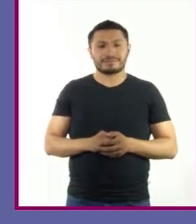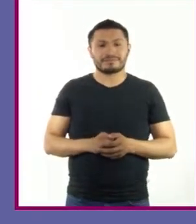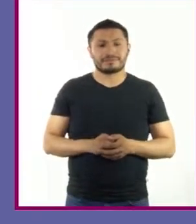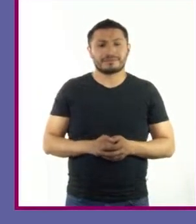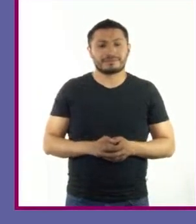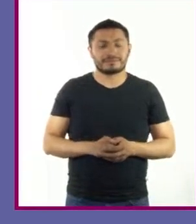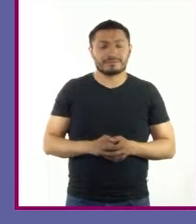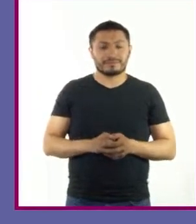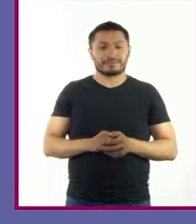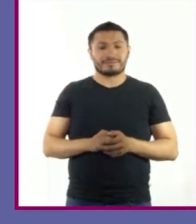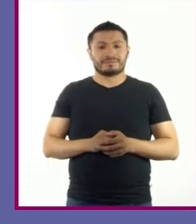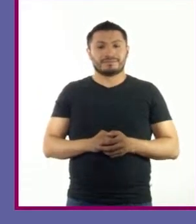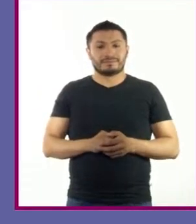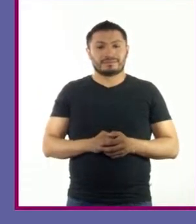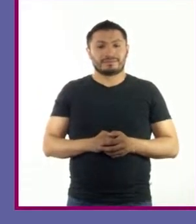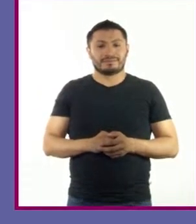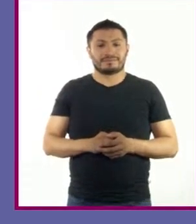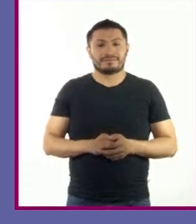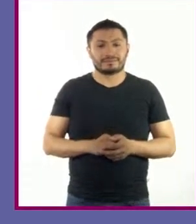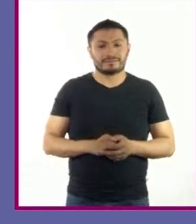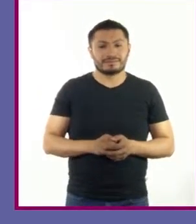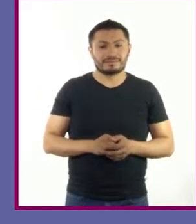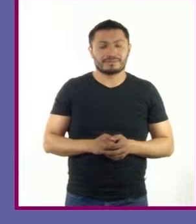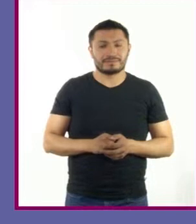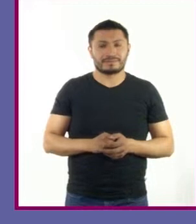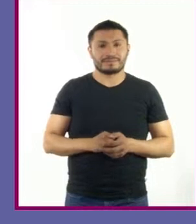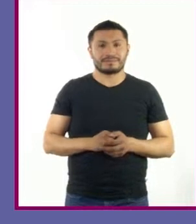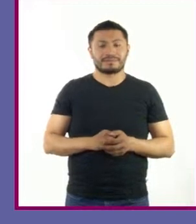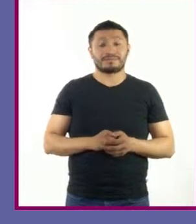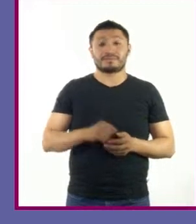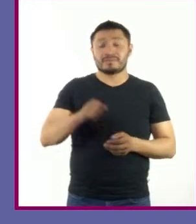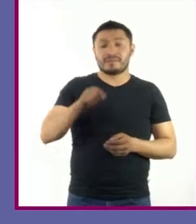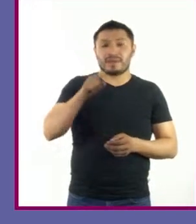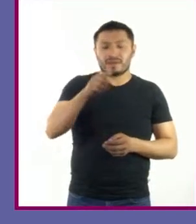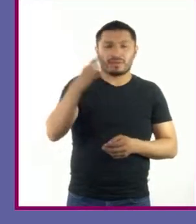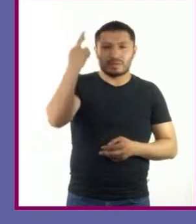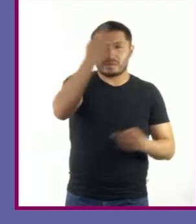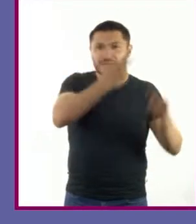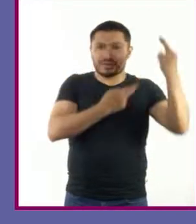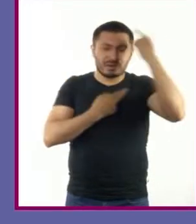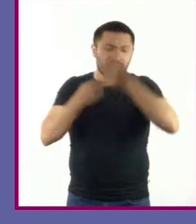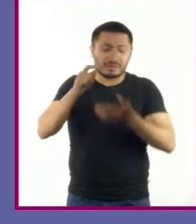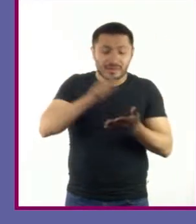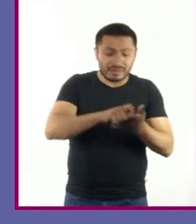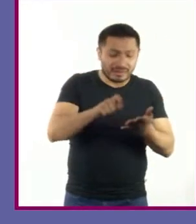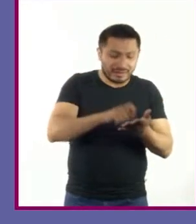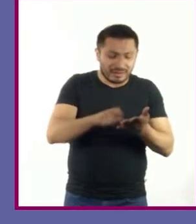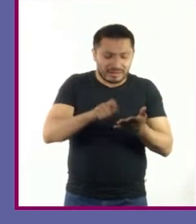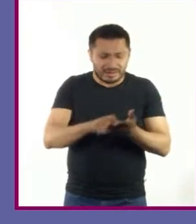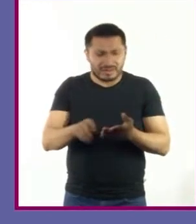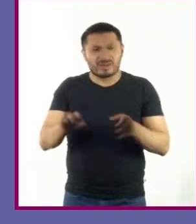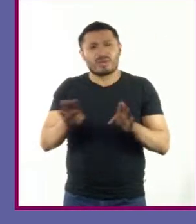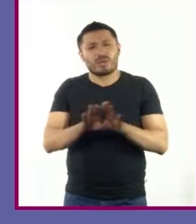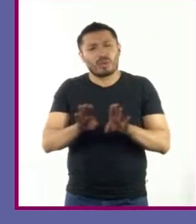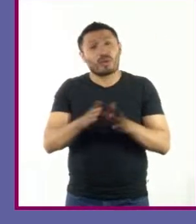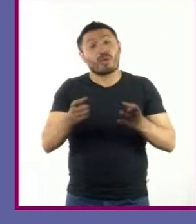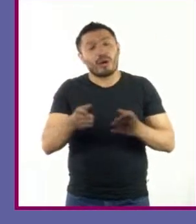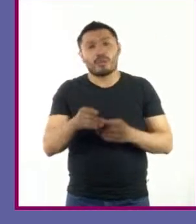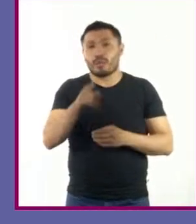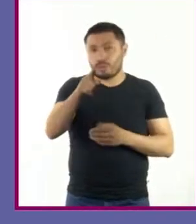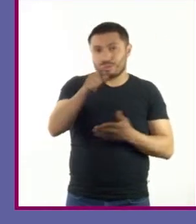¿Qué aspectos podemos tomar en cuenta al hacer la revisión de un texto? Escriban sus reflexiones en su cuaderno de